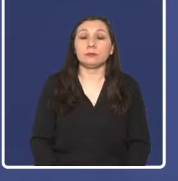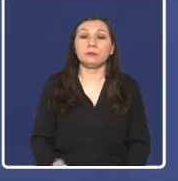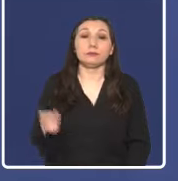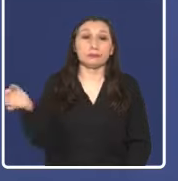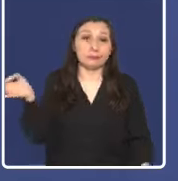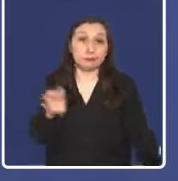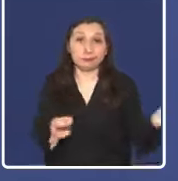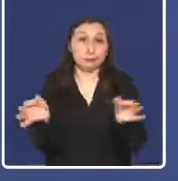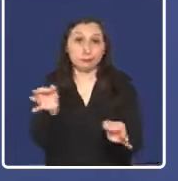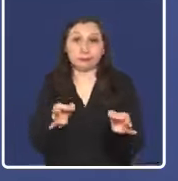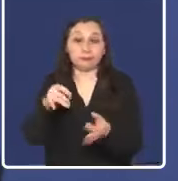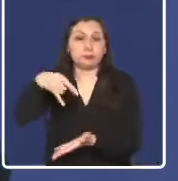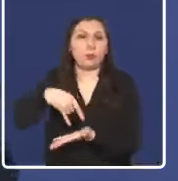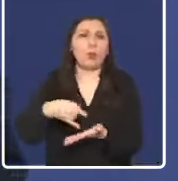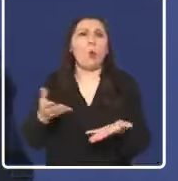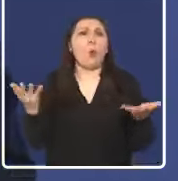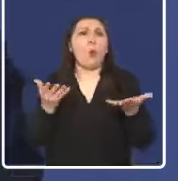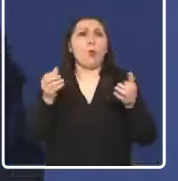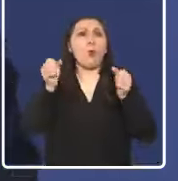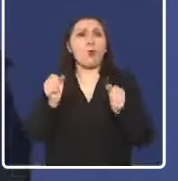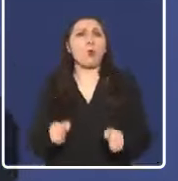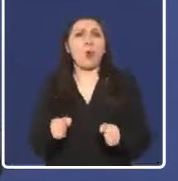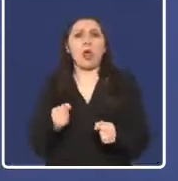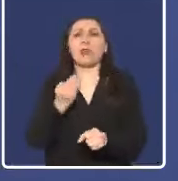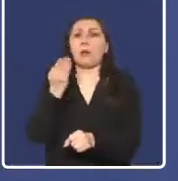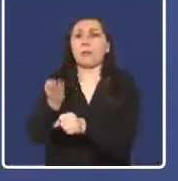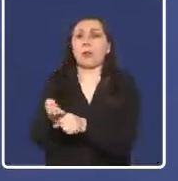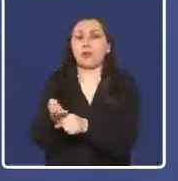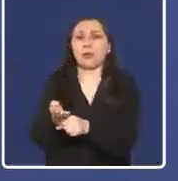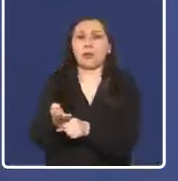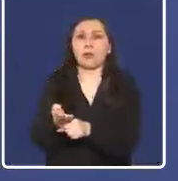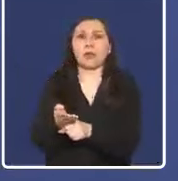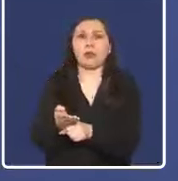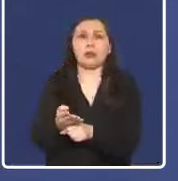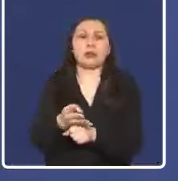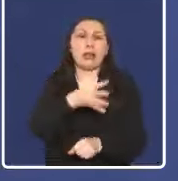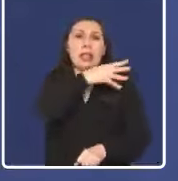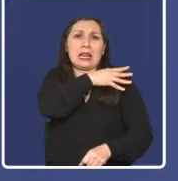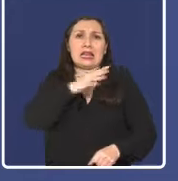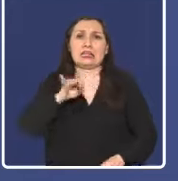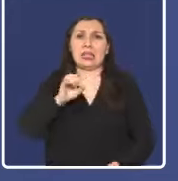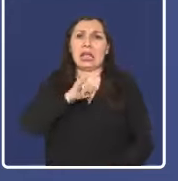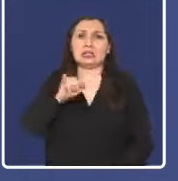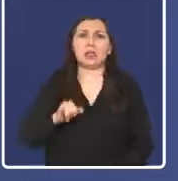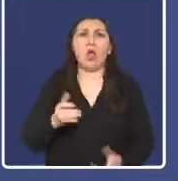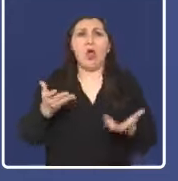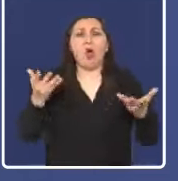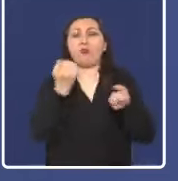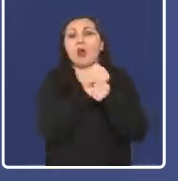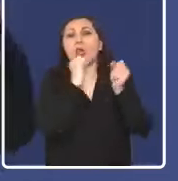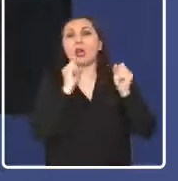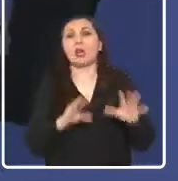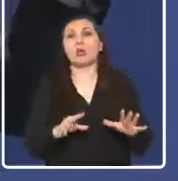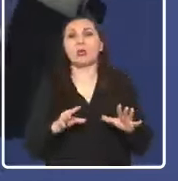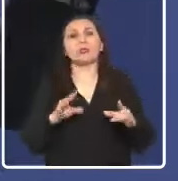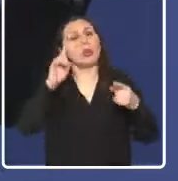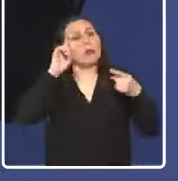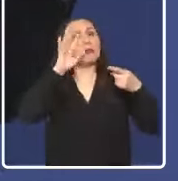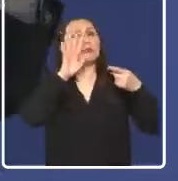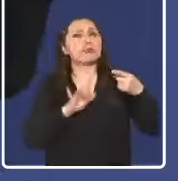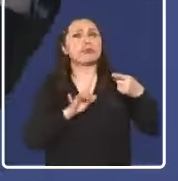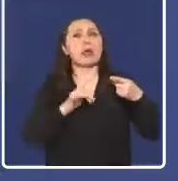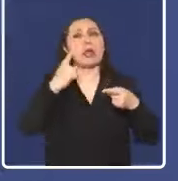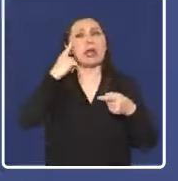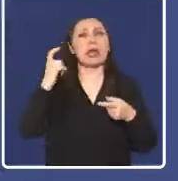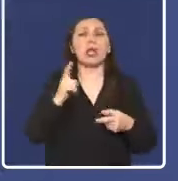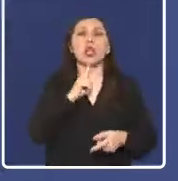Decían que cómo era posible que le fuéramos pedir que el general Yáñez vaya a renunciar por el criterio TOA